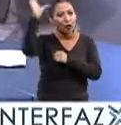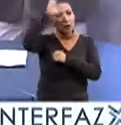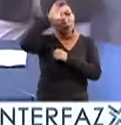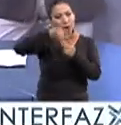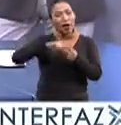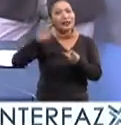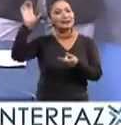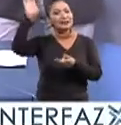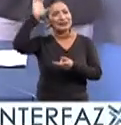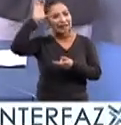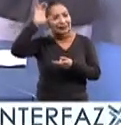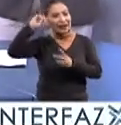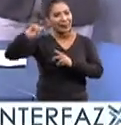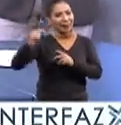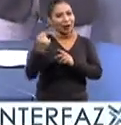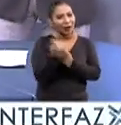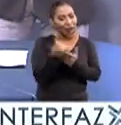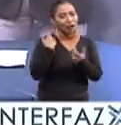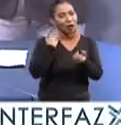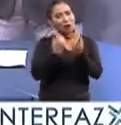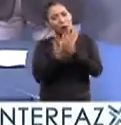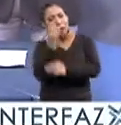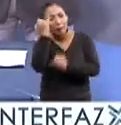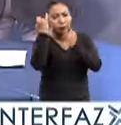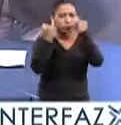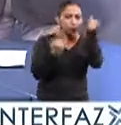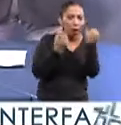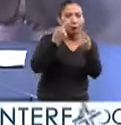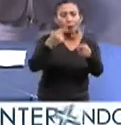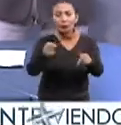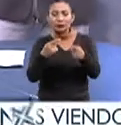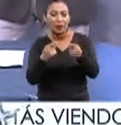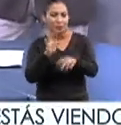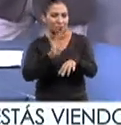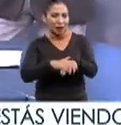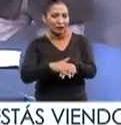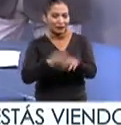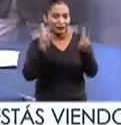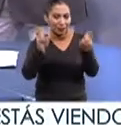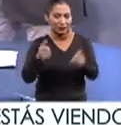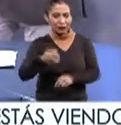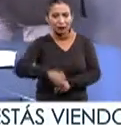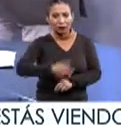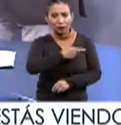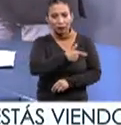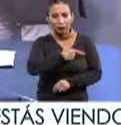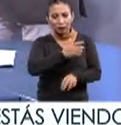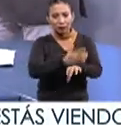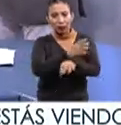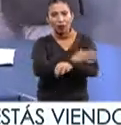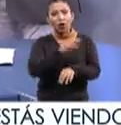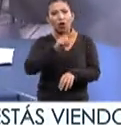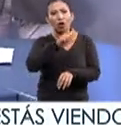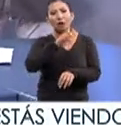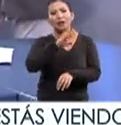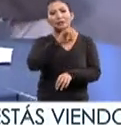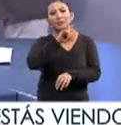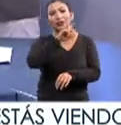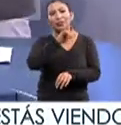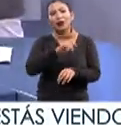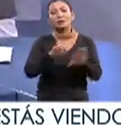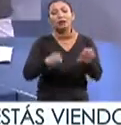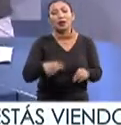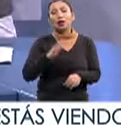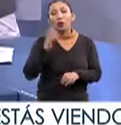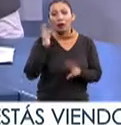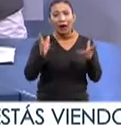culturales, científicos, tecnológicos, de innovación, musicales y mucho más. Saludo con muchísimo gusto a mi compañero Omar Cepeda. Omar, ¿cómo estás? Así